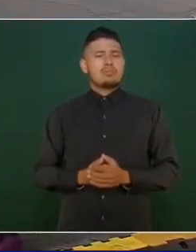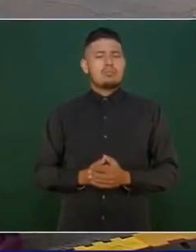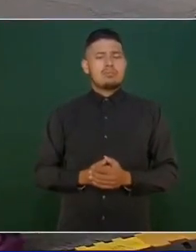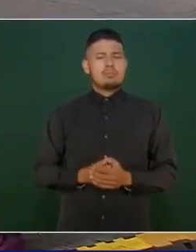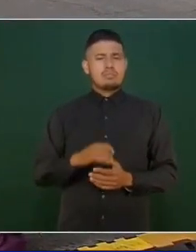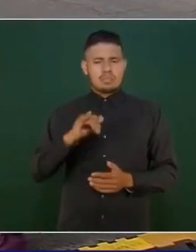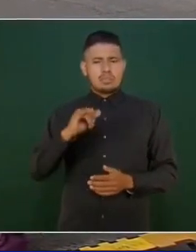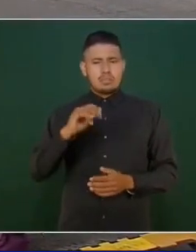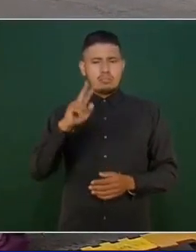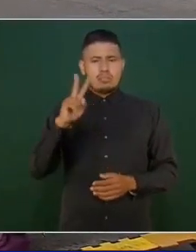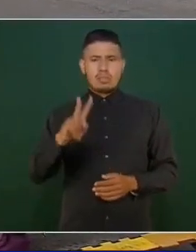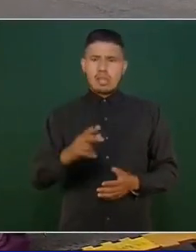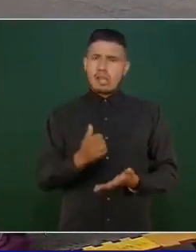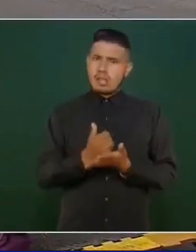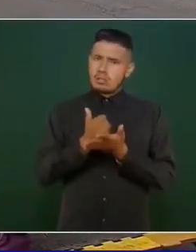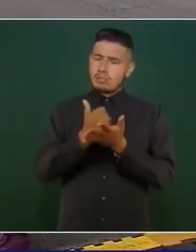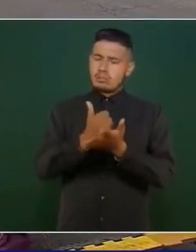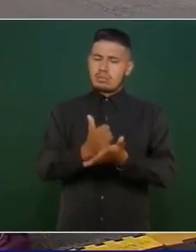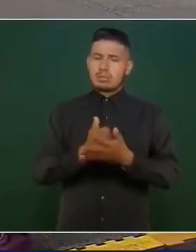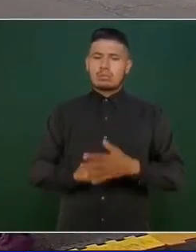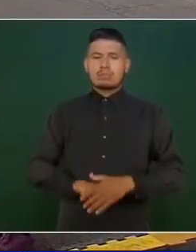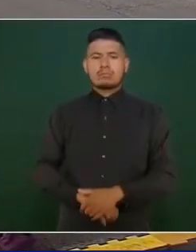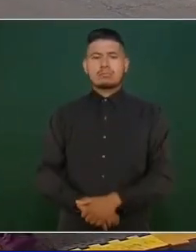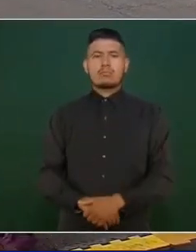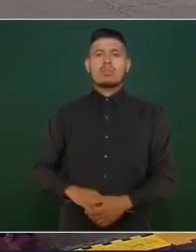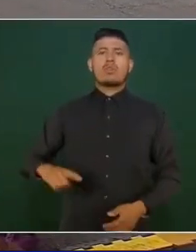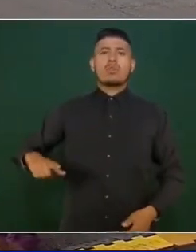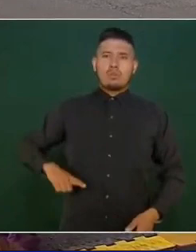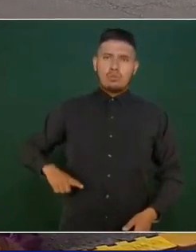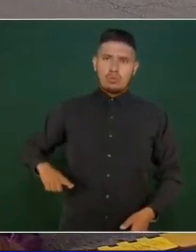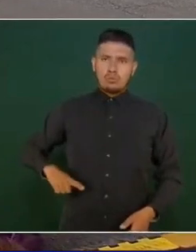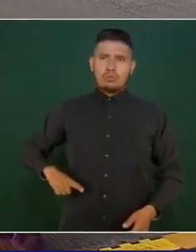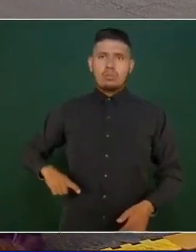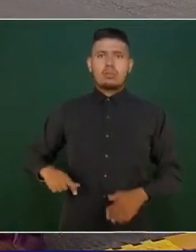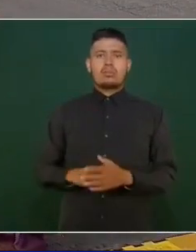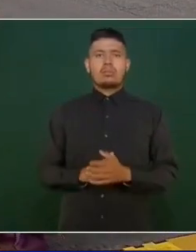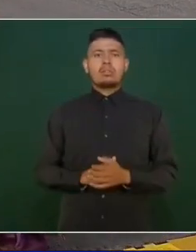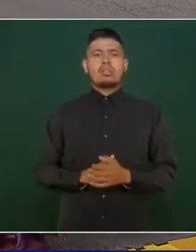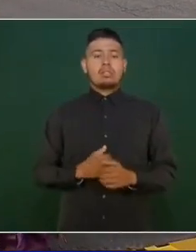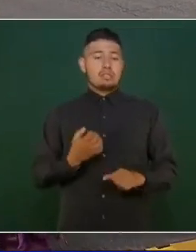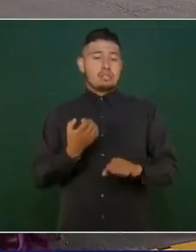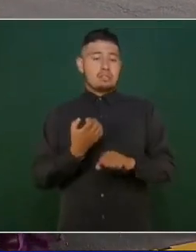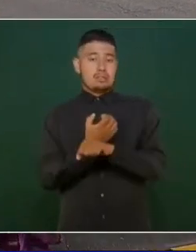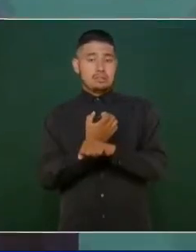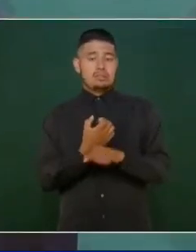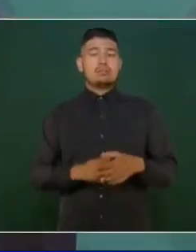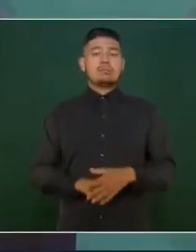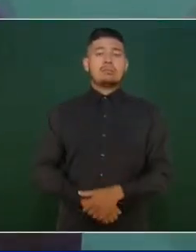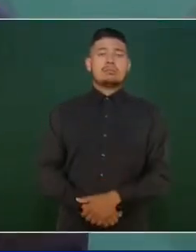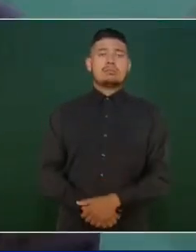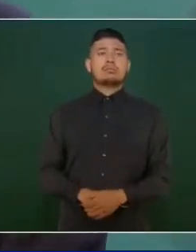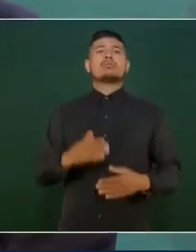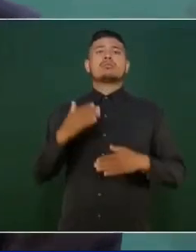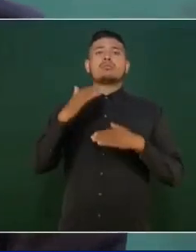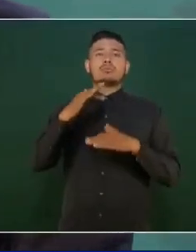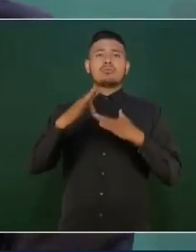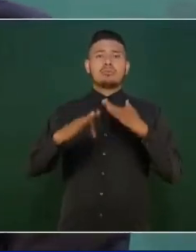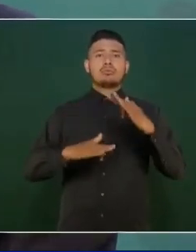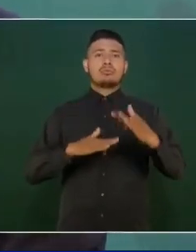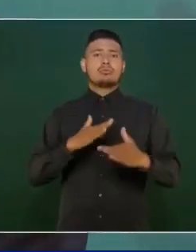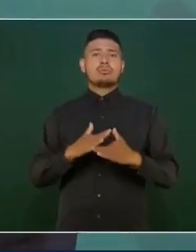maneras, se ayuda a los gobiernos estatales, sobre